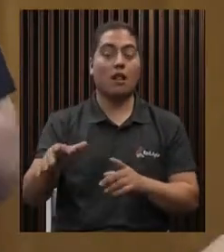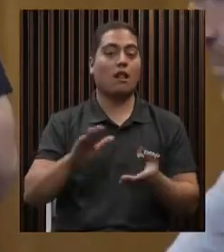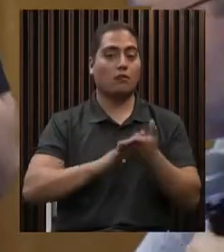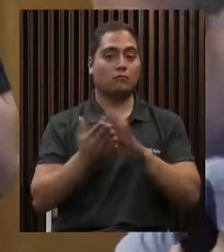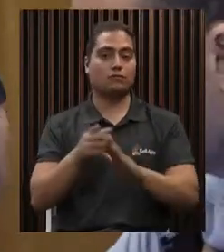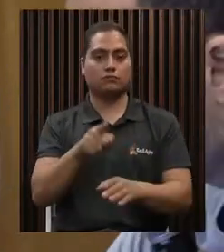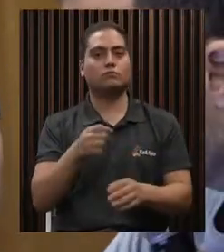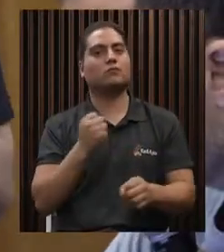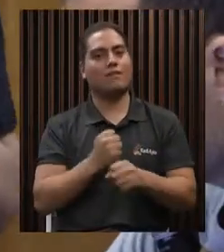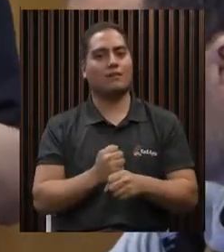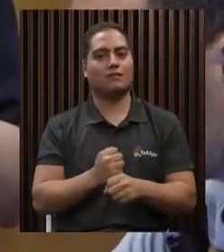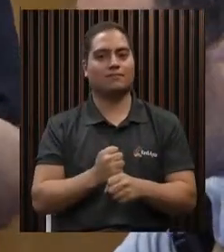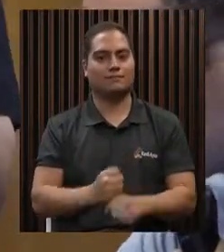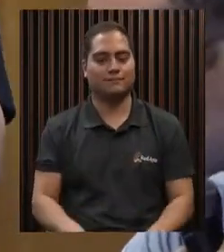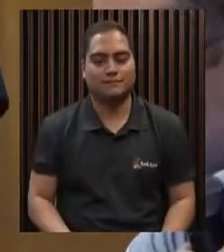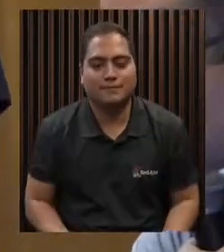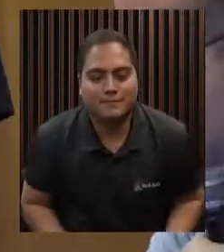trabajas.